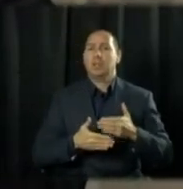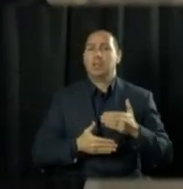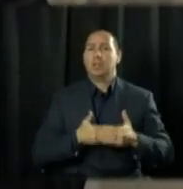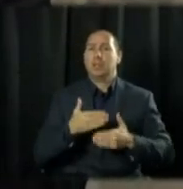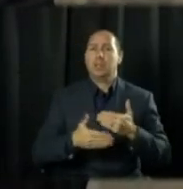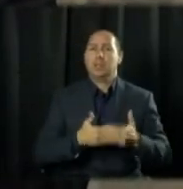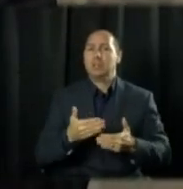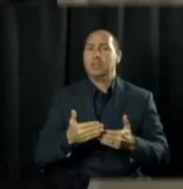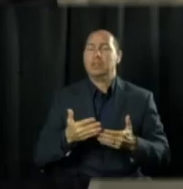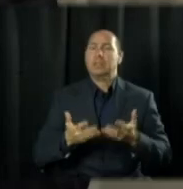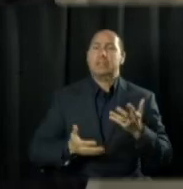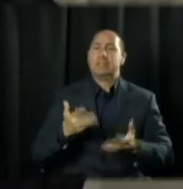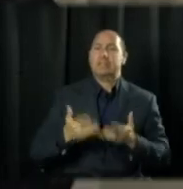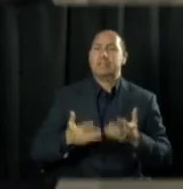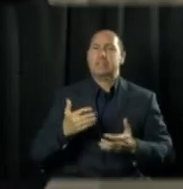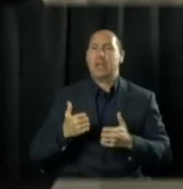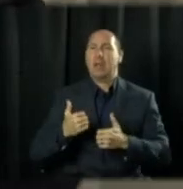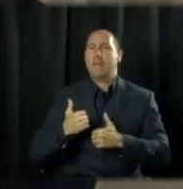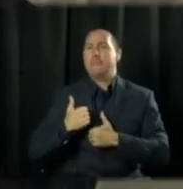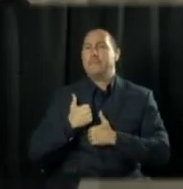completó